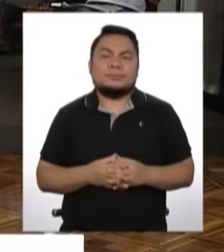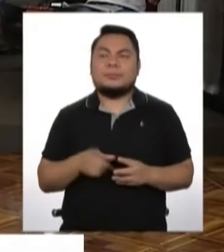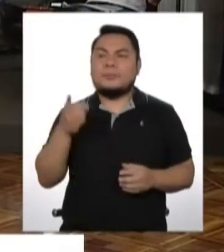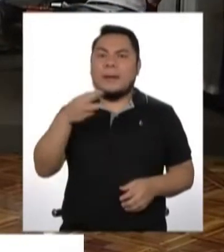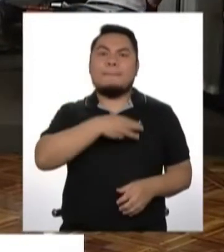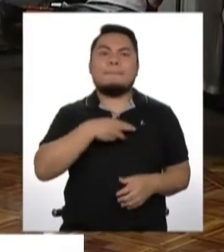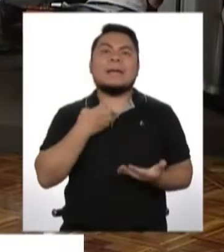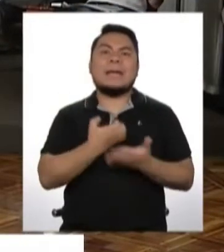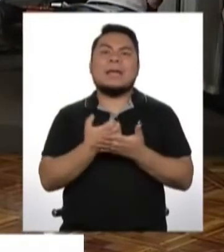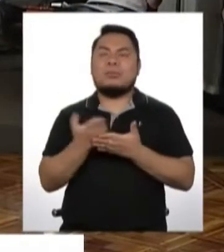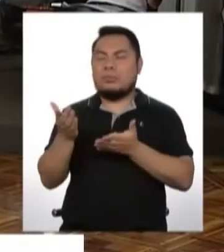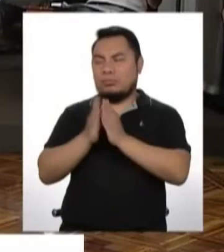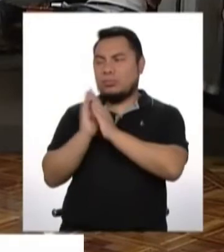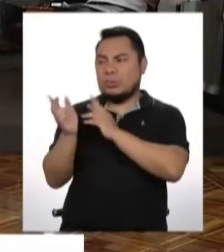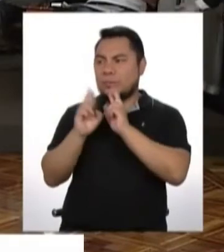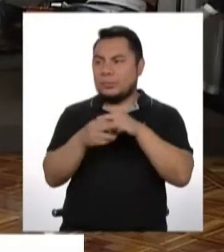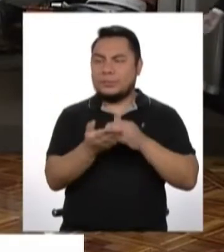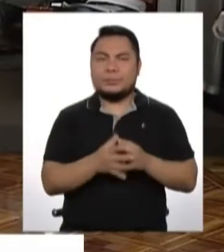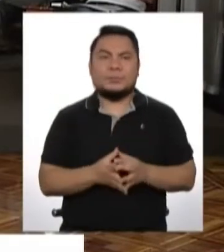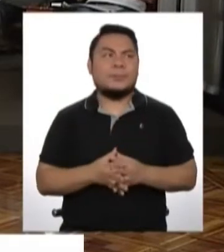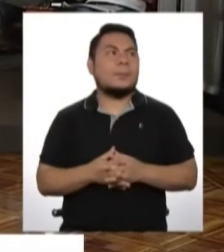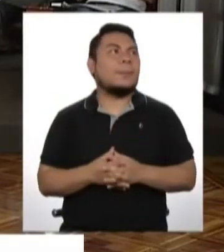Ministra de Economía, por favor. Sí.